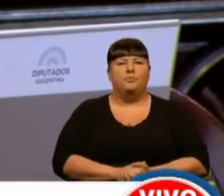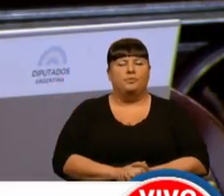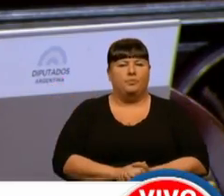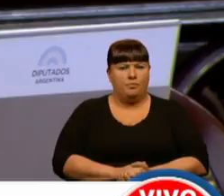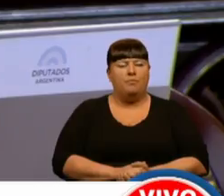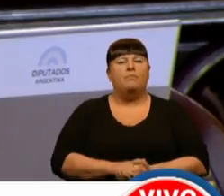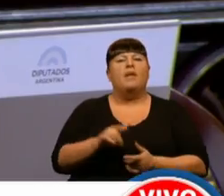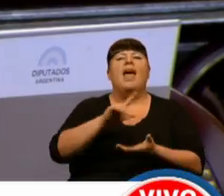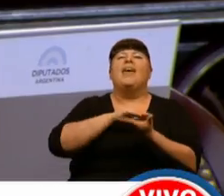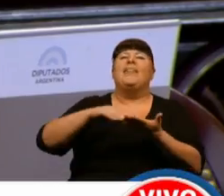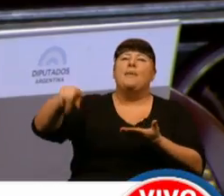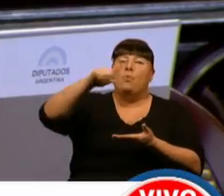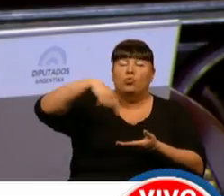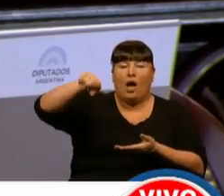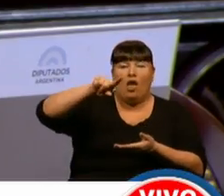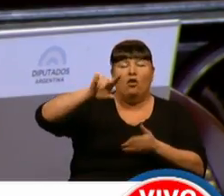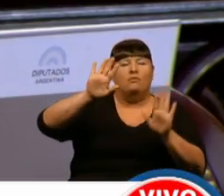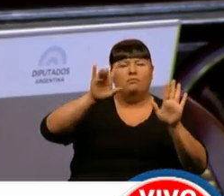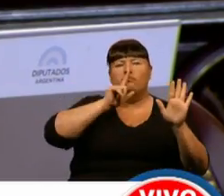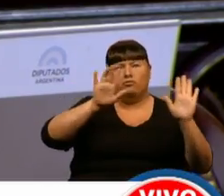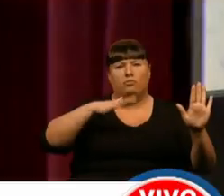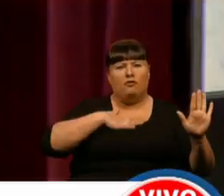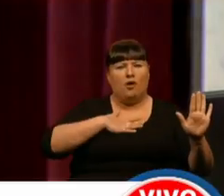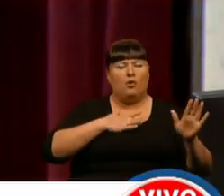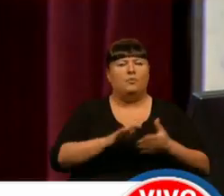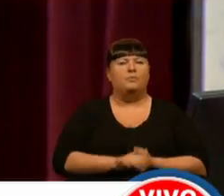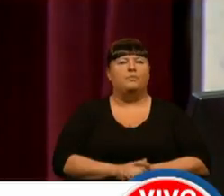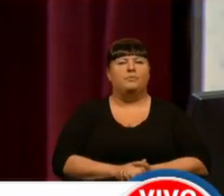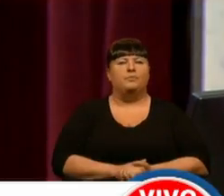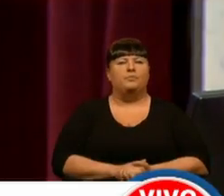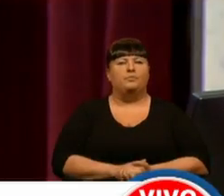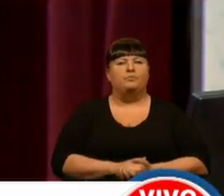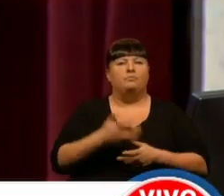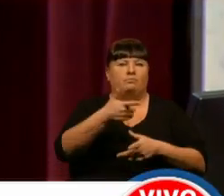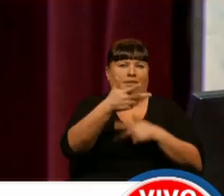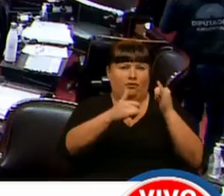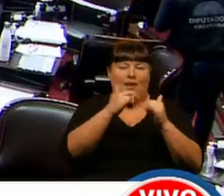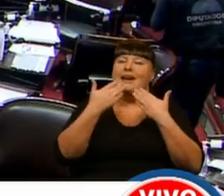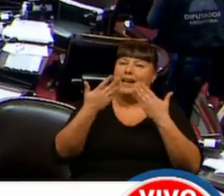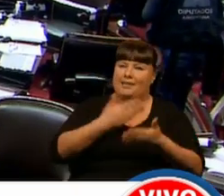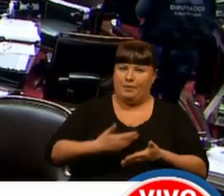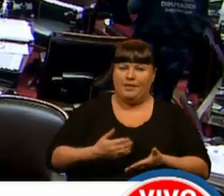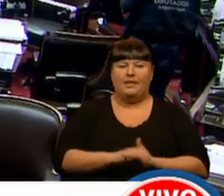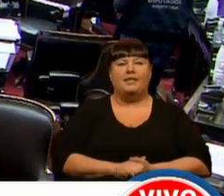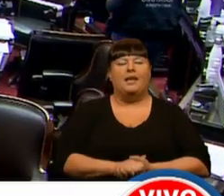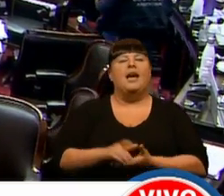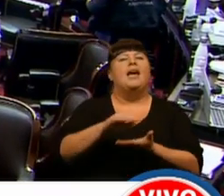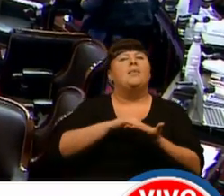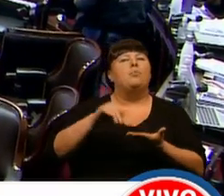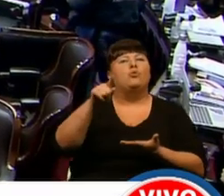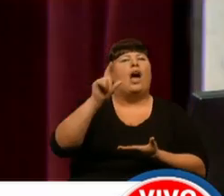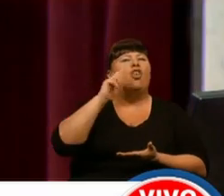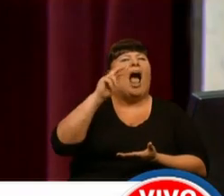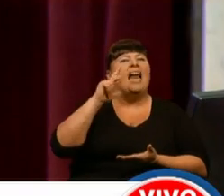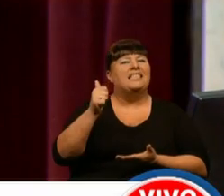se propone a los diputados que silencio por favor presidente diputado sebastián